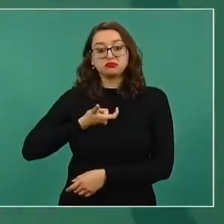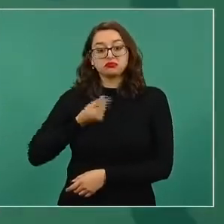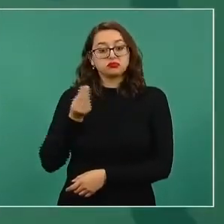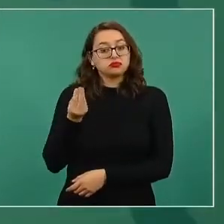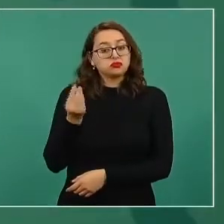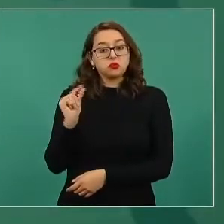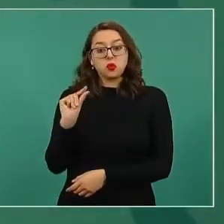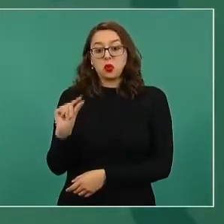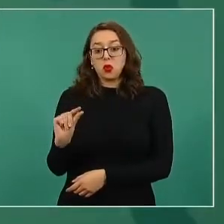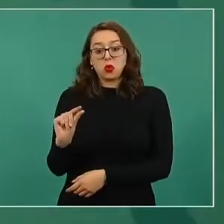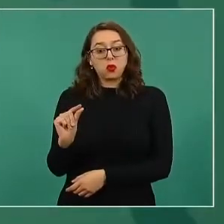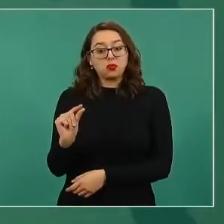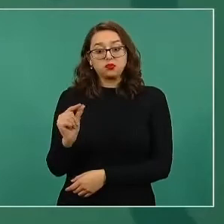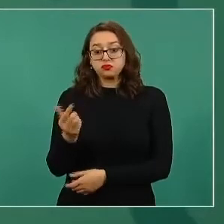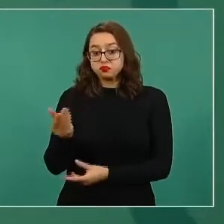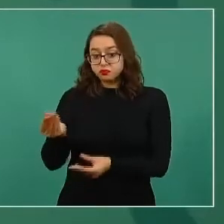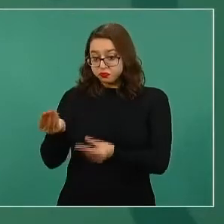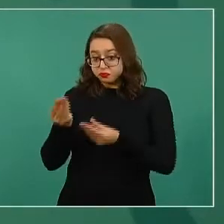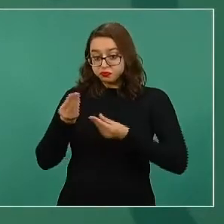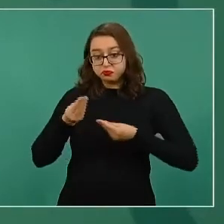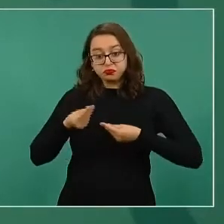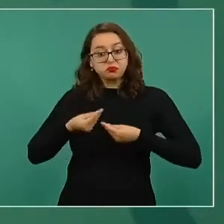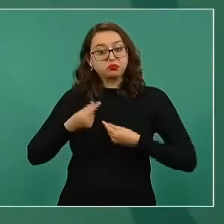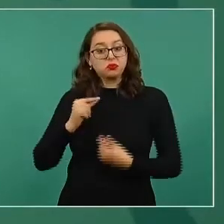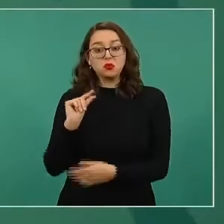muy poquito,